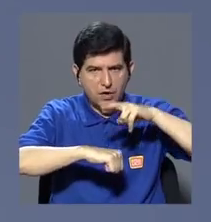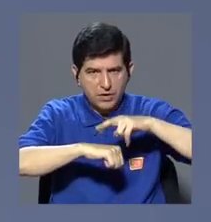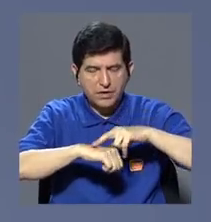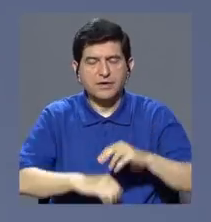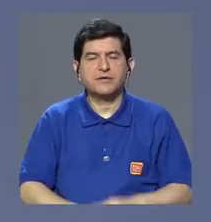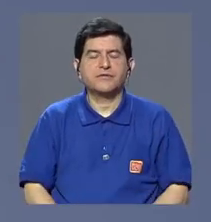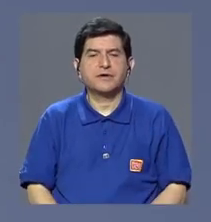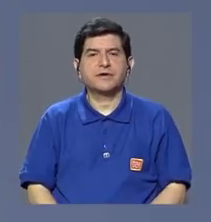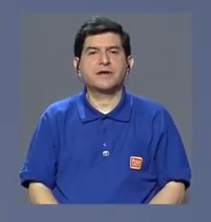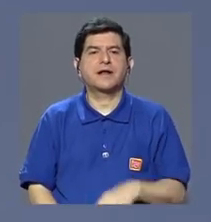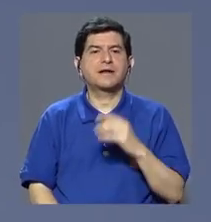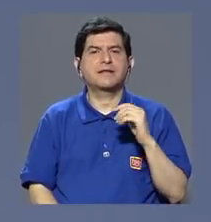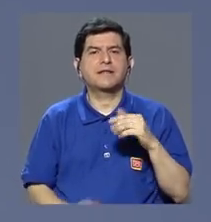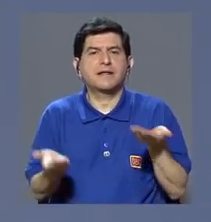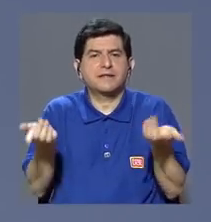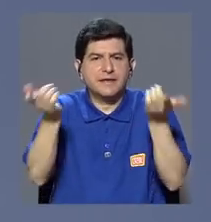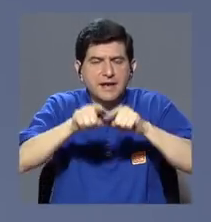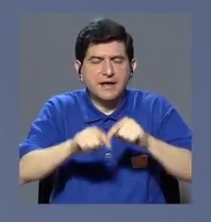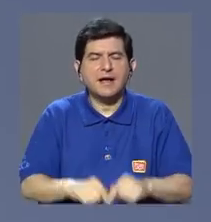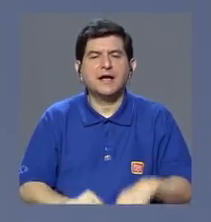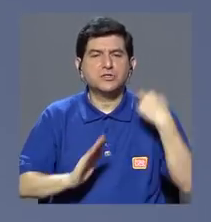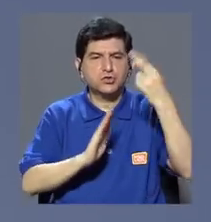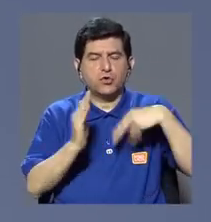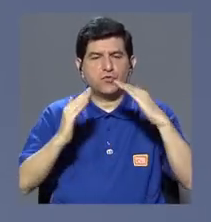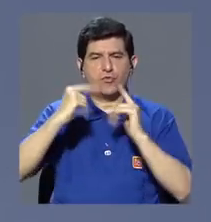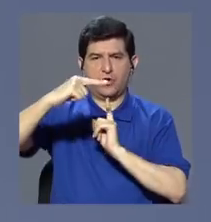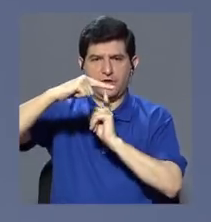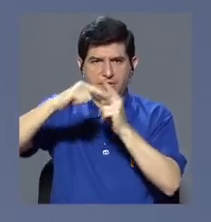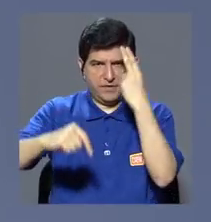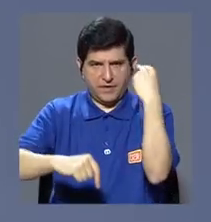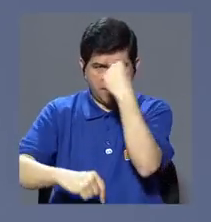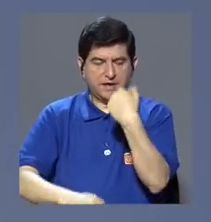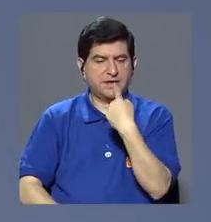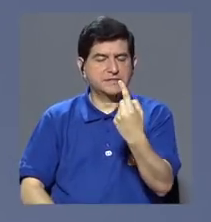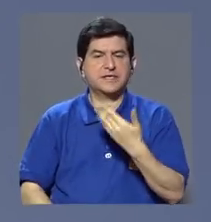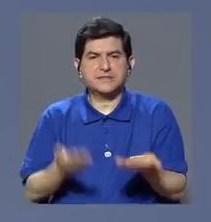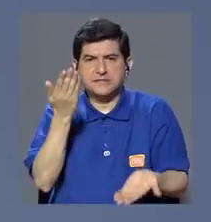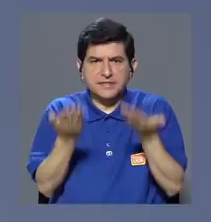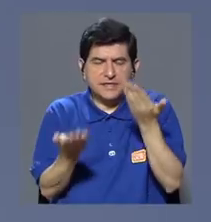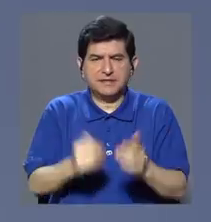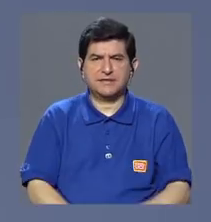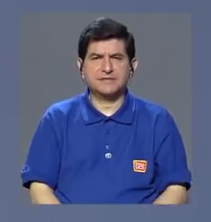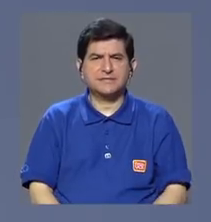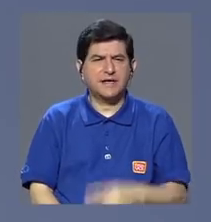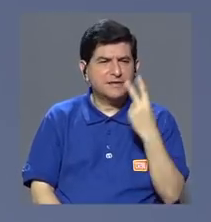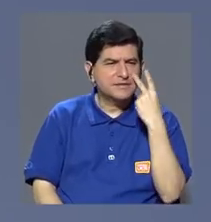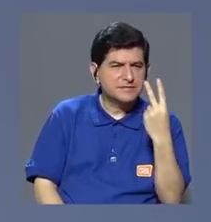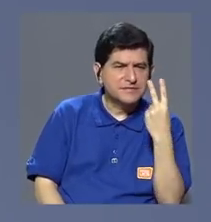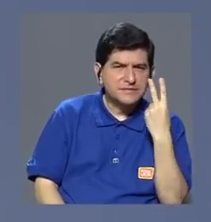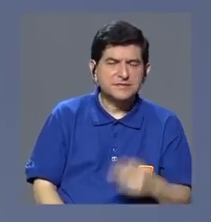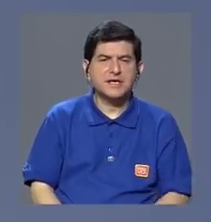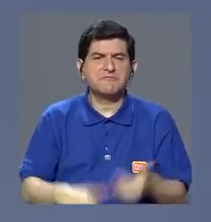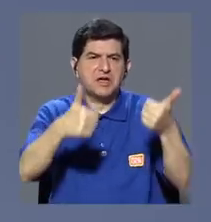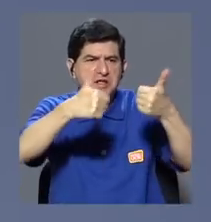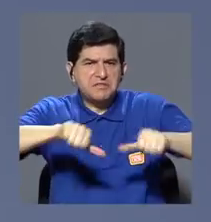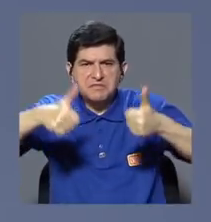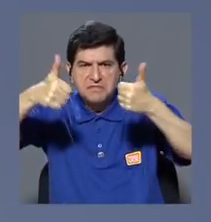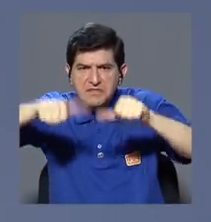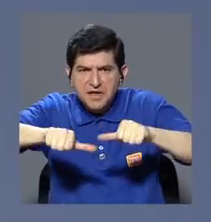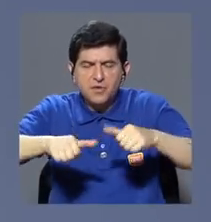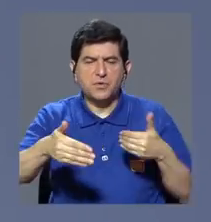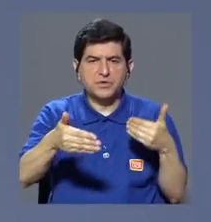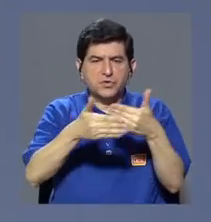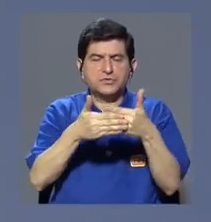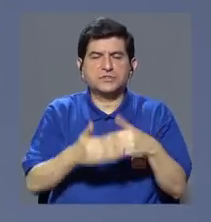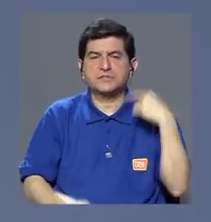preponderante en los últimos años y en algunos casos inclusive yo podría decir que se aprecia de conciliadora y cercana al